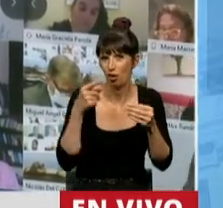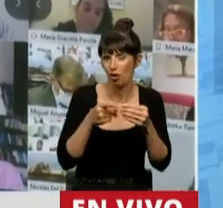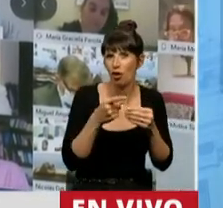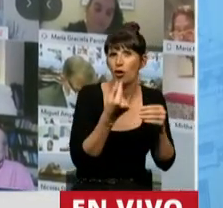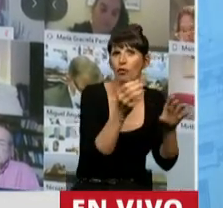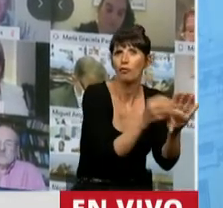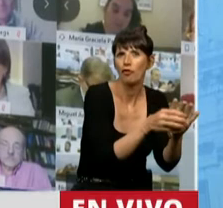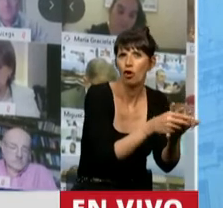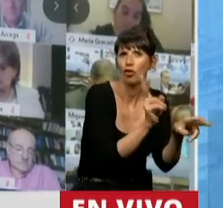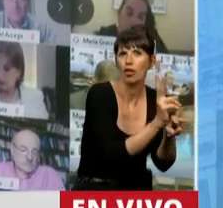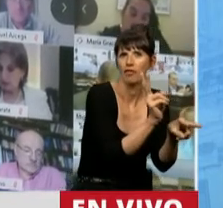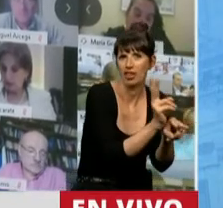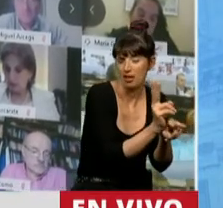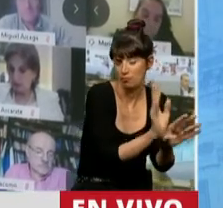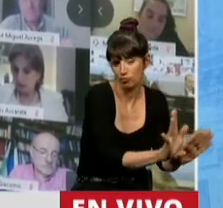ellos.